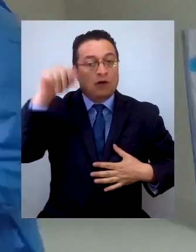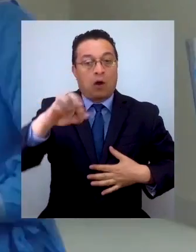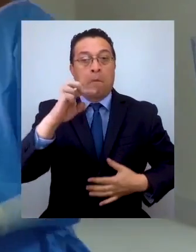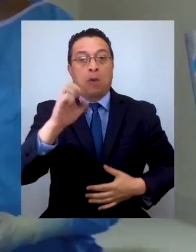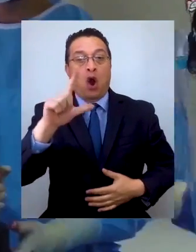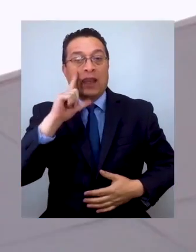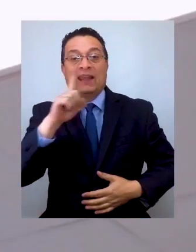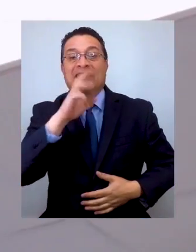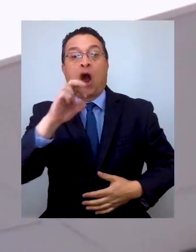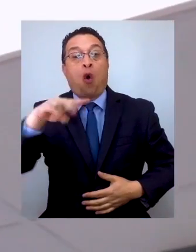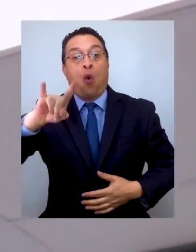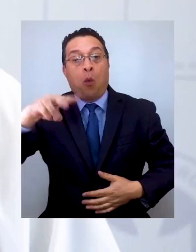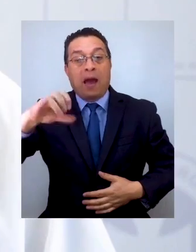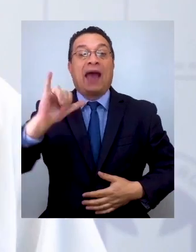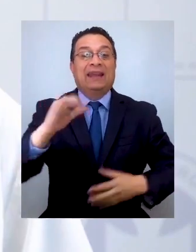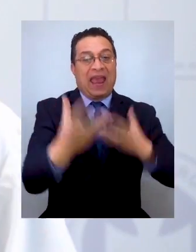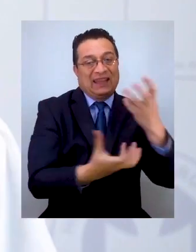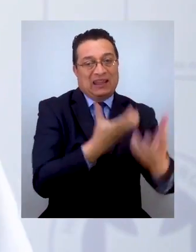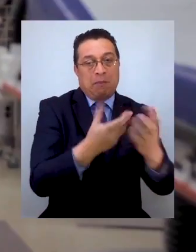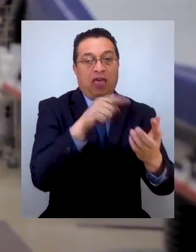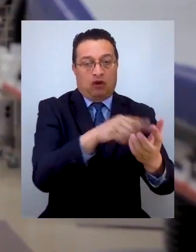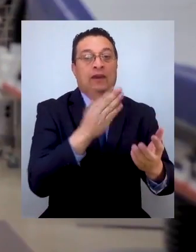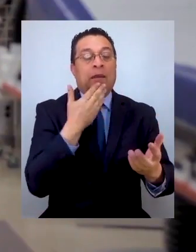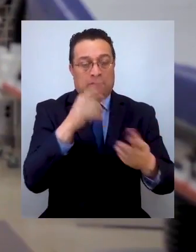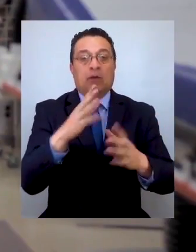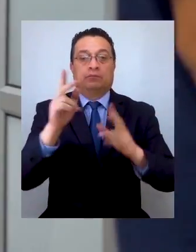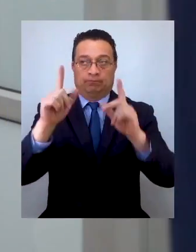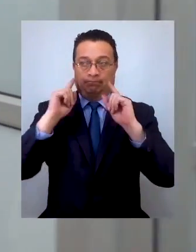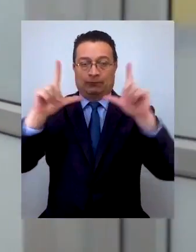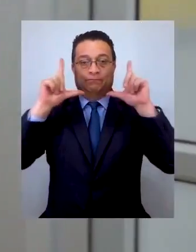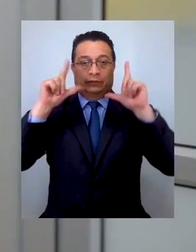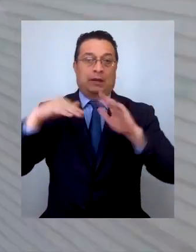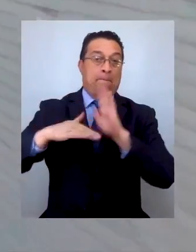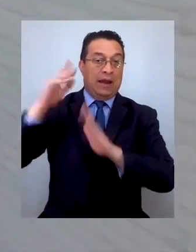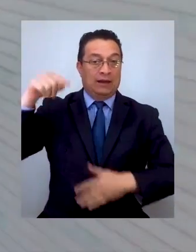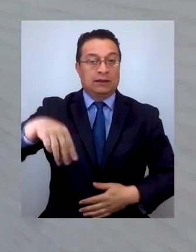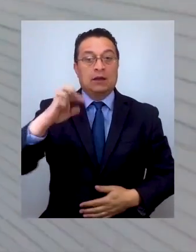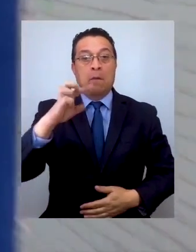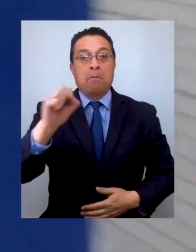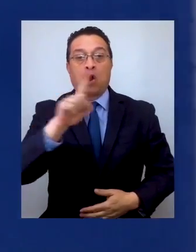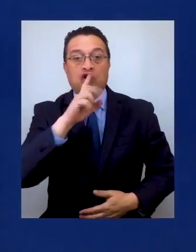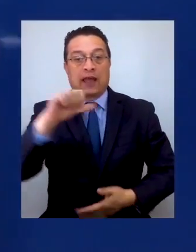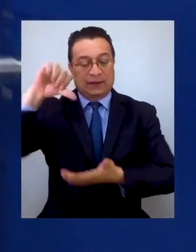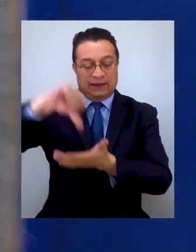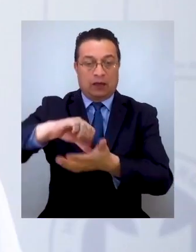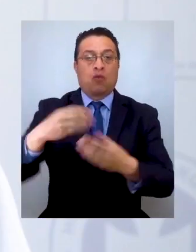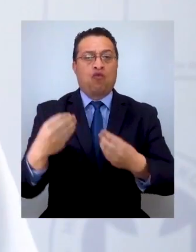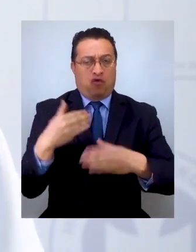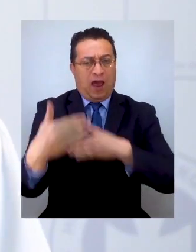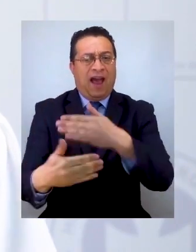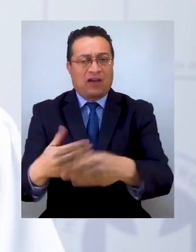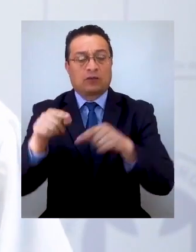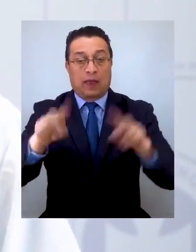del politrauma y del gran quemado, que somos referentes nacionales, donde la Posta Central presenta importantes avances.